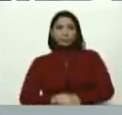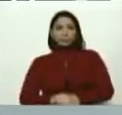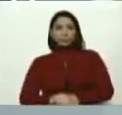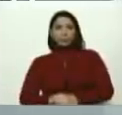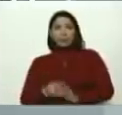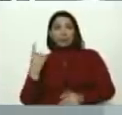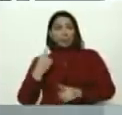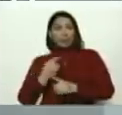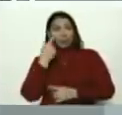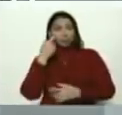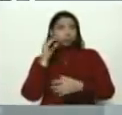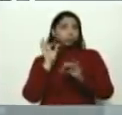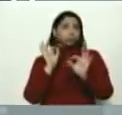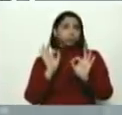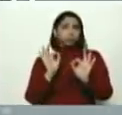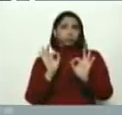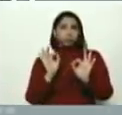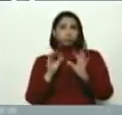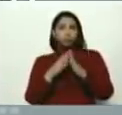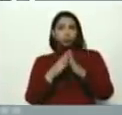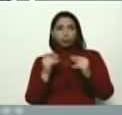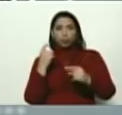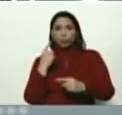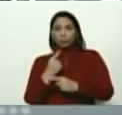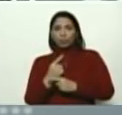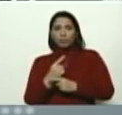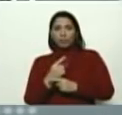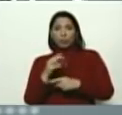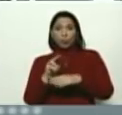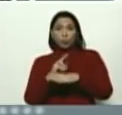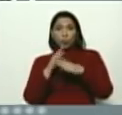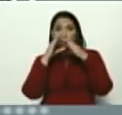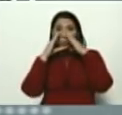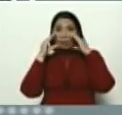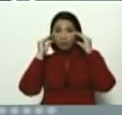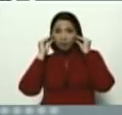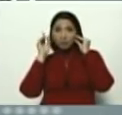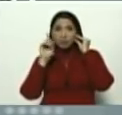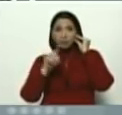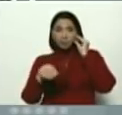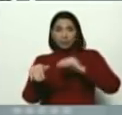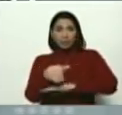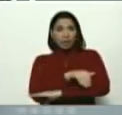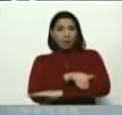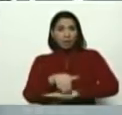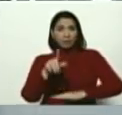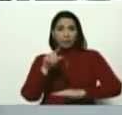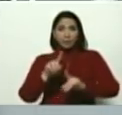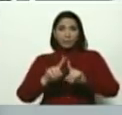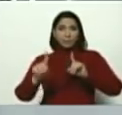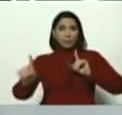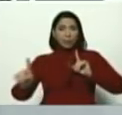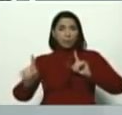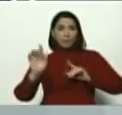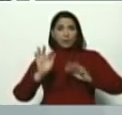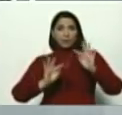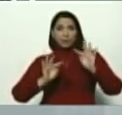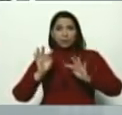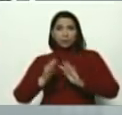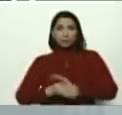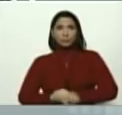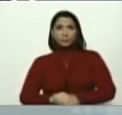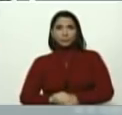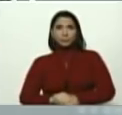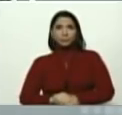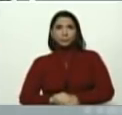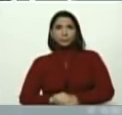muy cuidadosos con todo lo que tiene que ver el uso de la mascarilla en la calle, el espaciamiento físico. Se trata